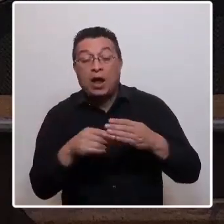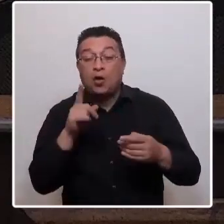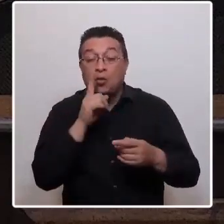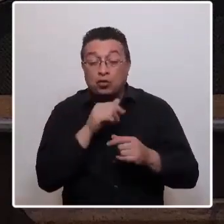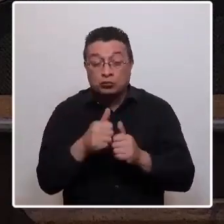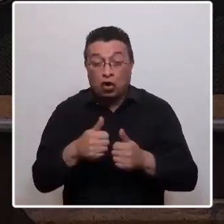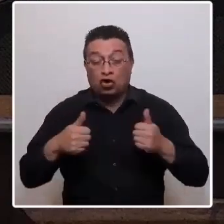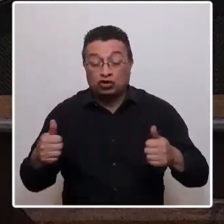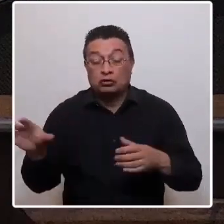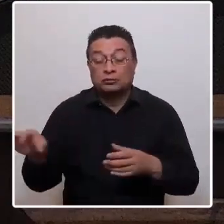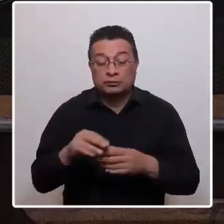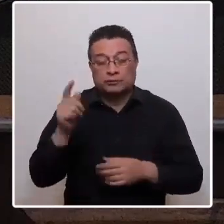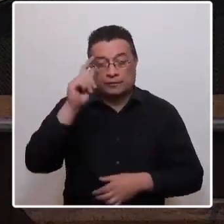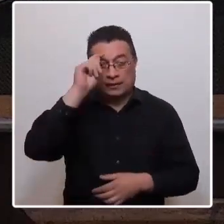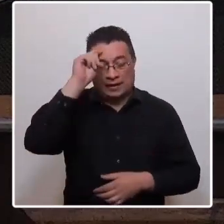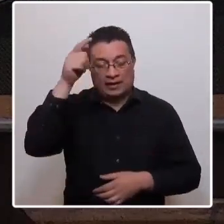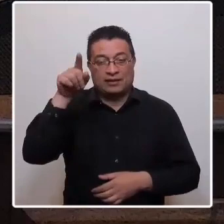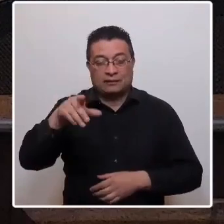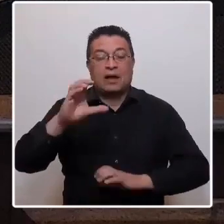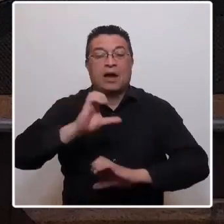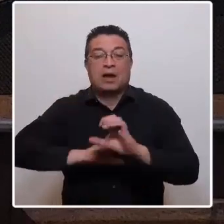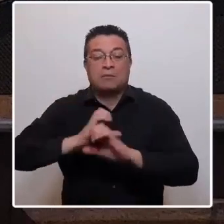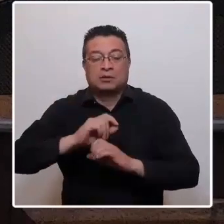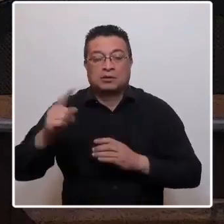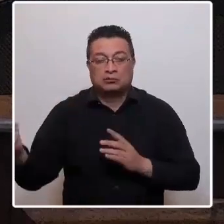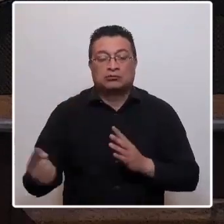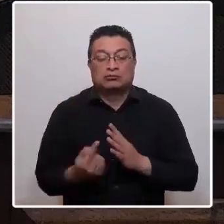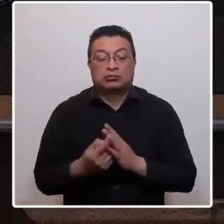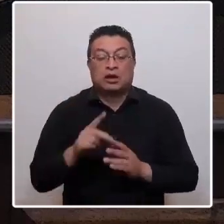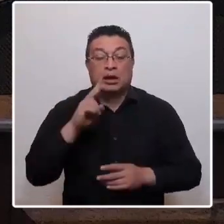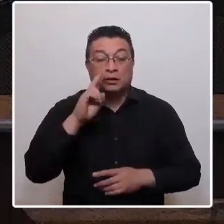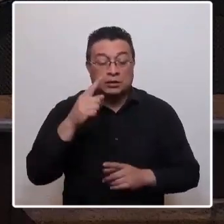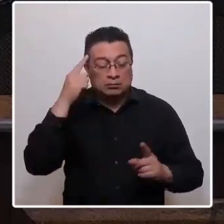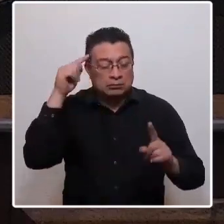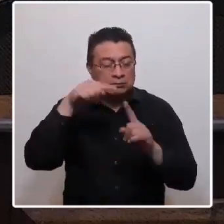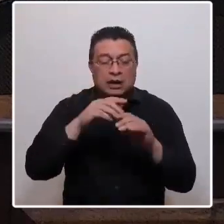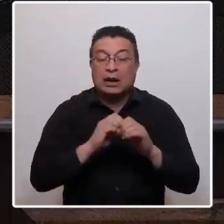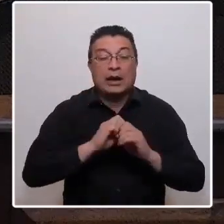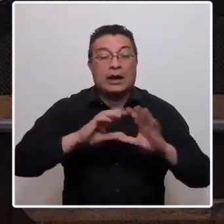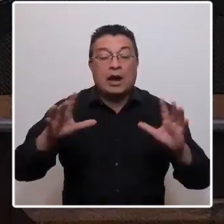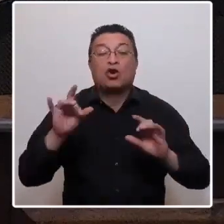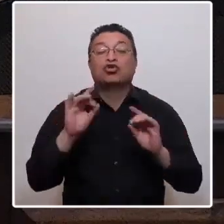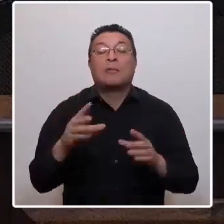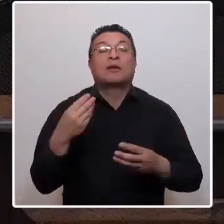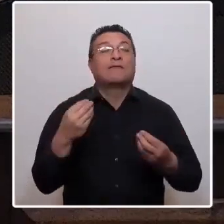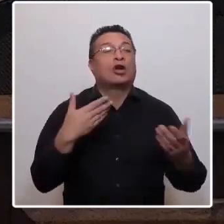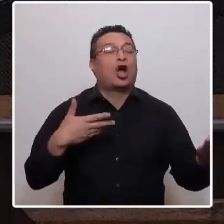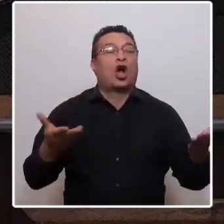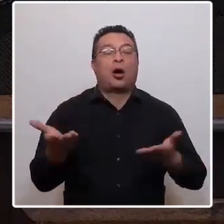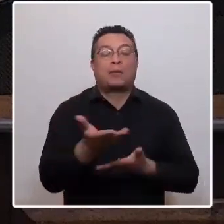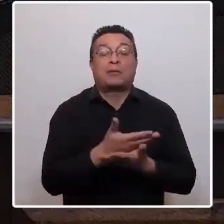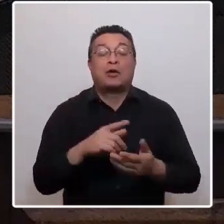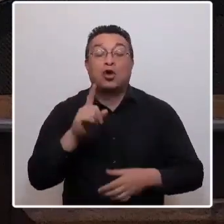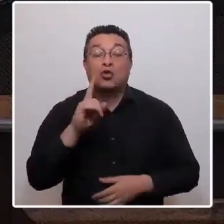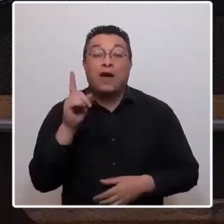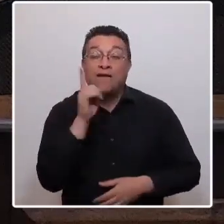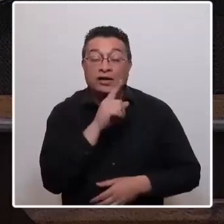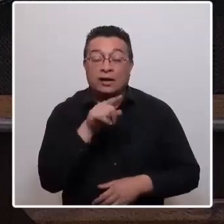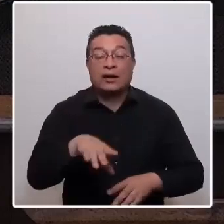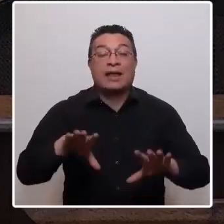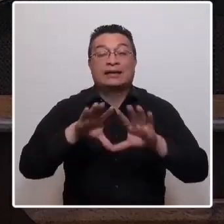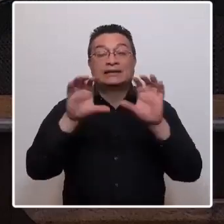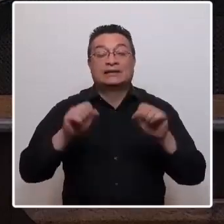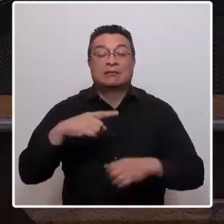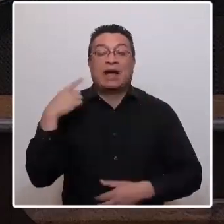Planificación la iniciativa de los empresarios, sin muchos objetivos claros más que el buen vivir. Y remata creándose un sistema